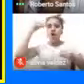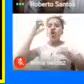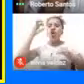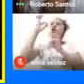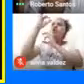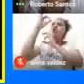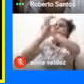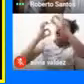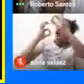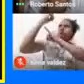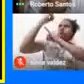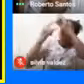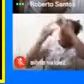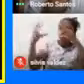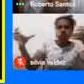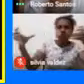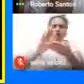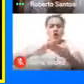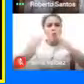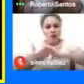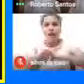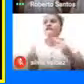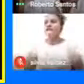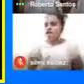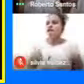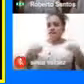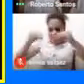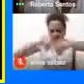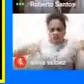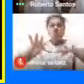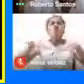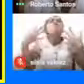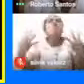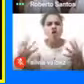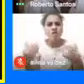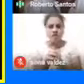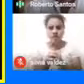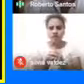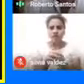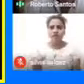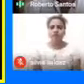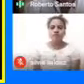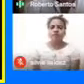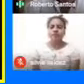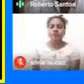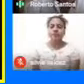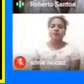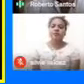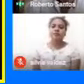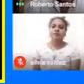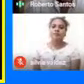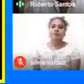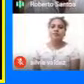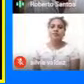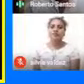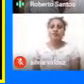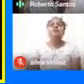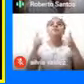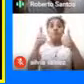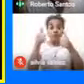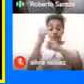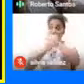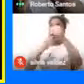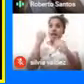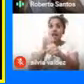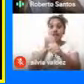ancestralidad De una comunidad Que aún vive En el territorio? Bueno En el año